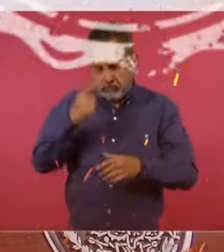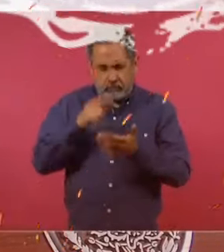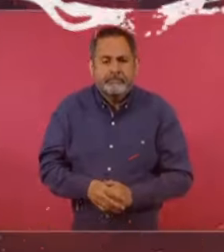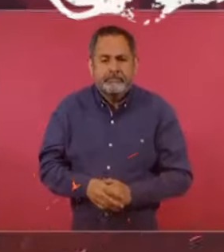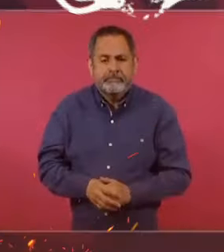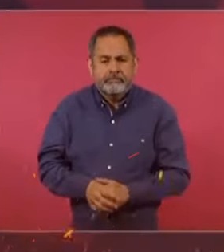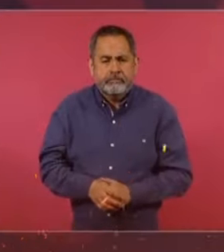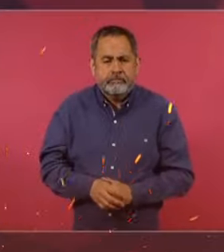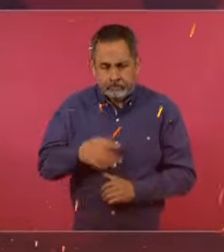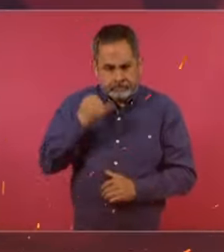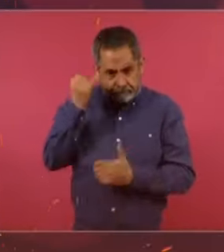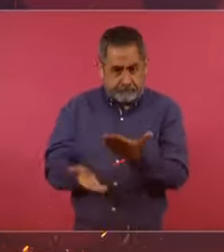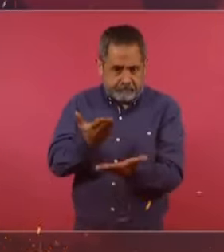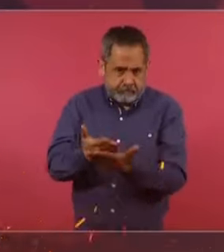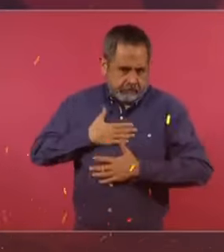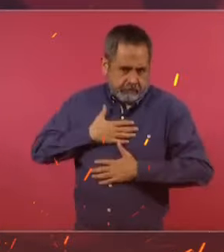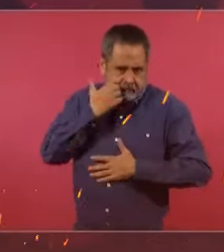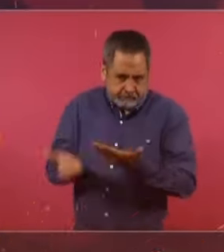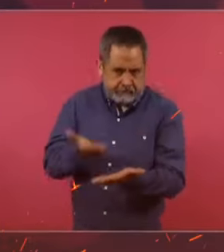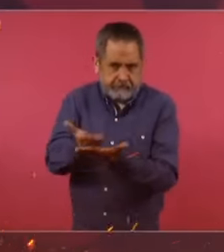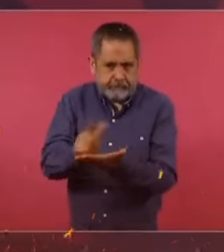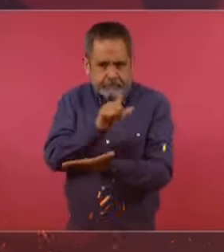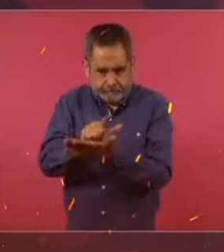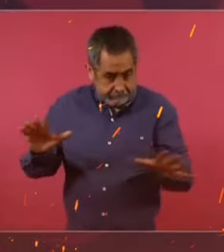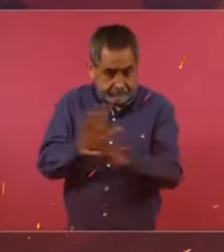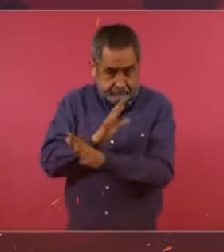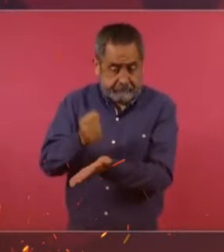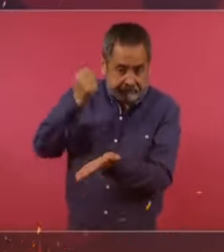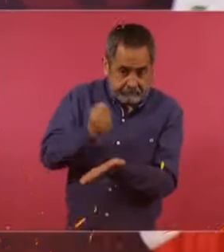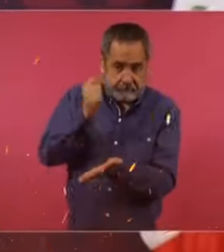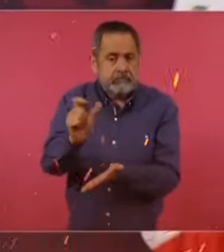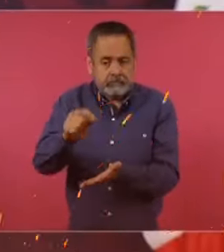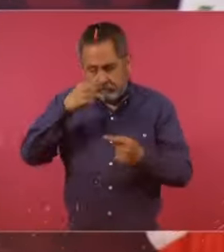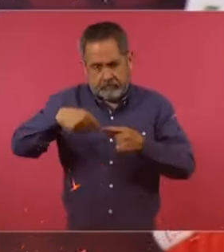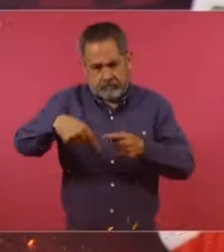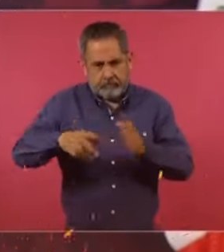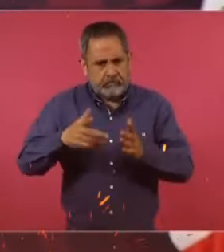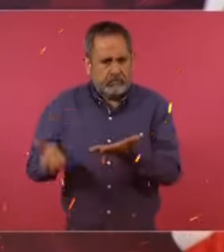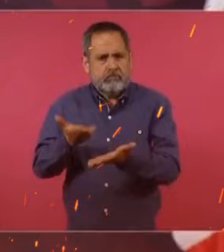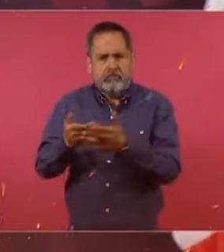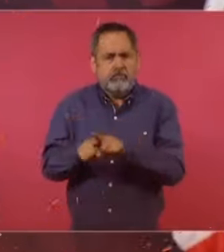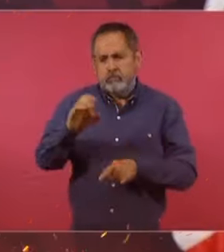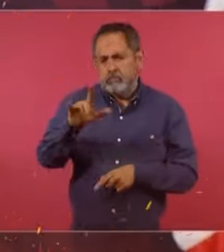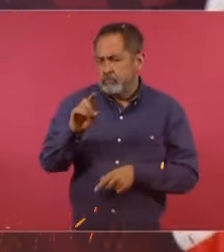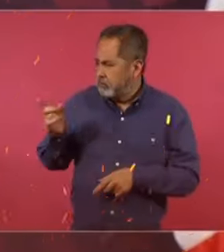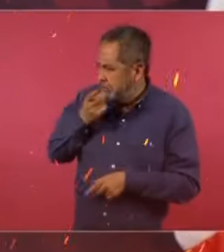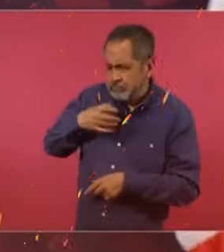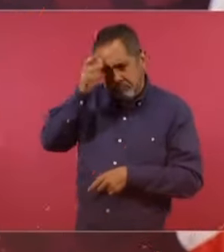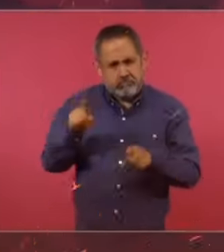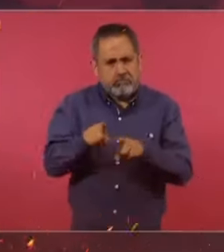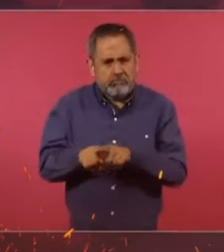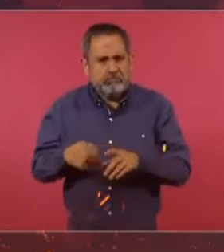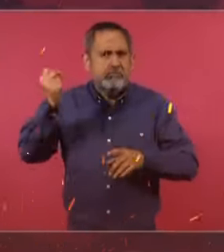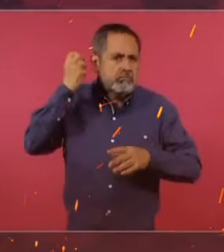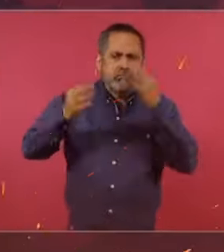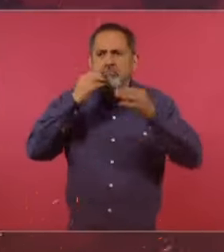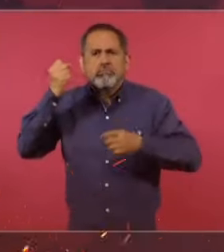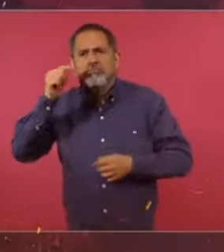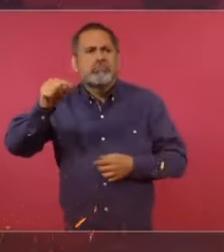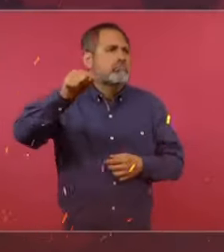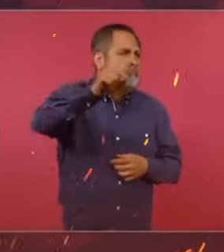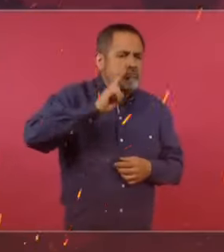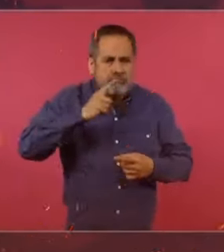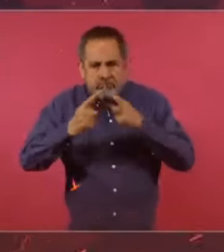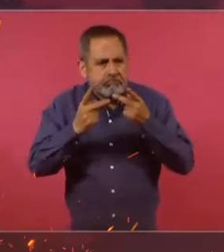Y yo estoy planteando, porque yo presenté la iniciativa, que desde luego, como lo propuso Claudia, estoy de acuerdo, que haya foros, que